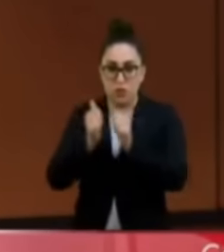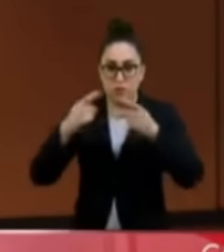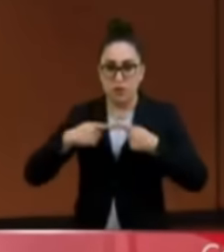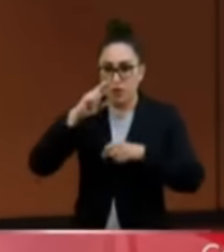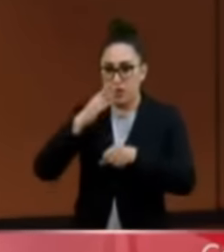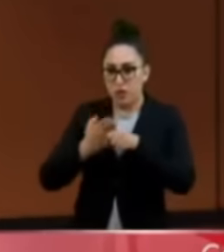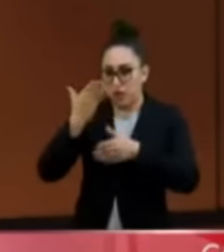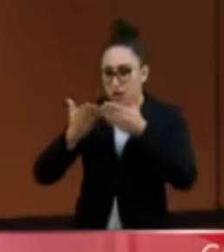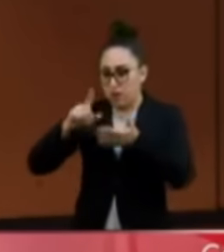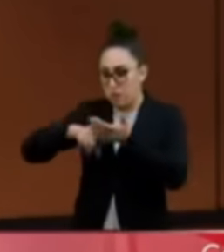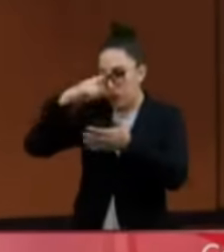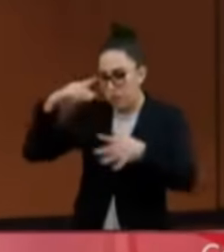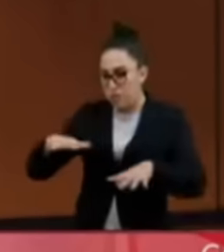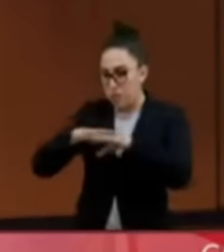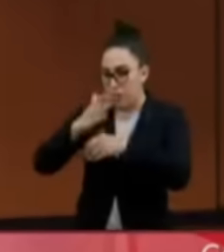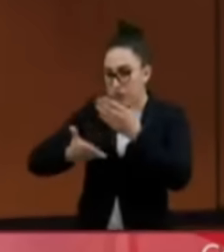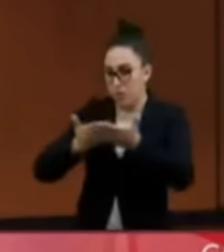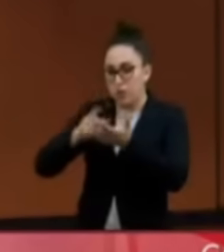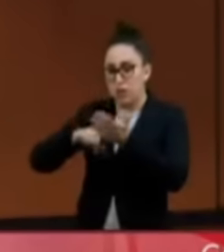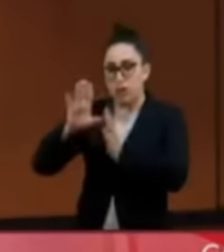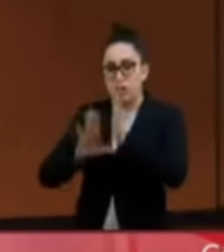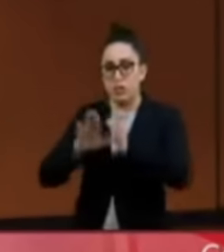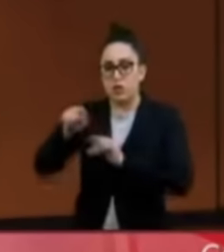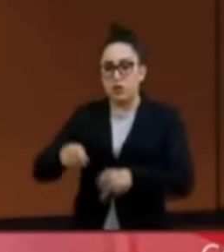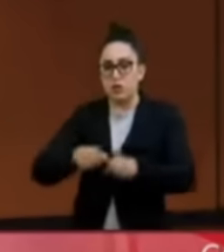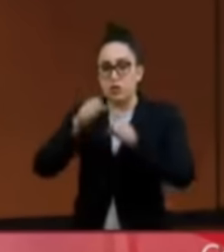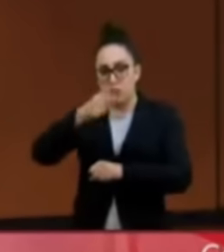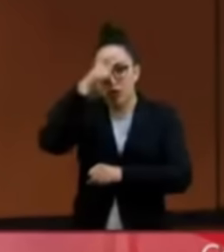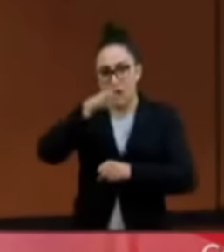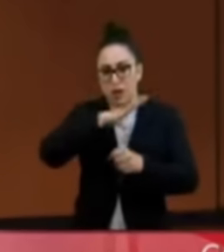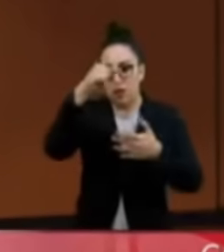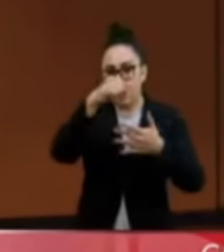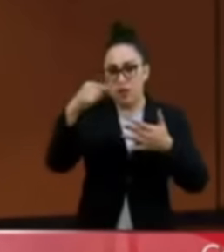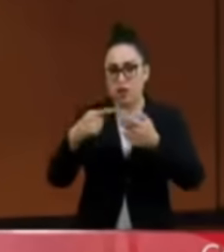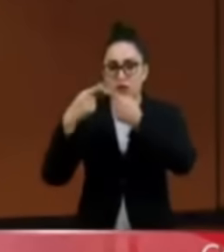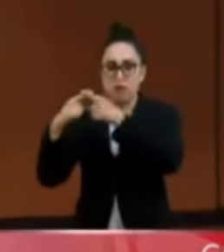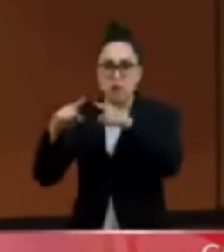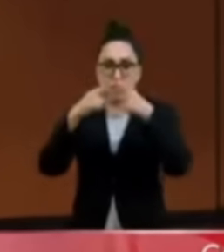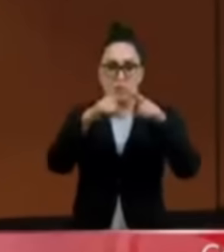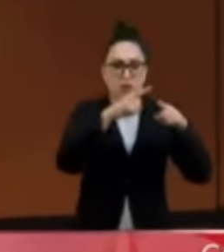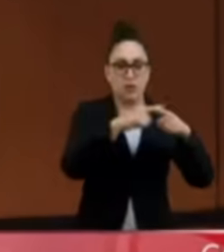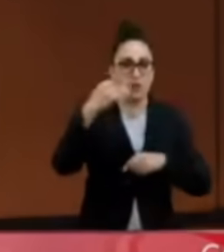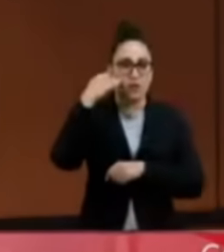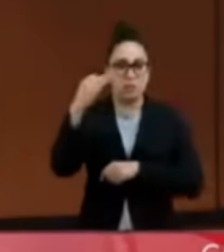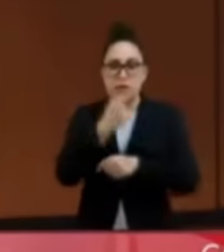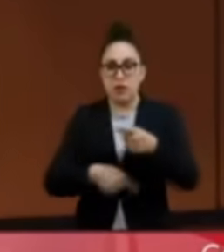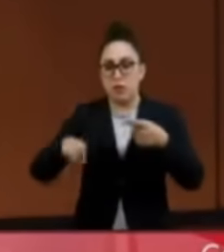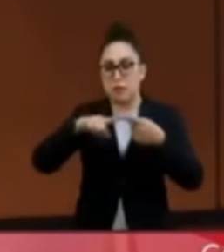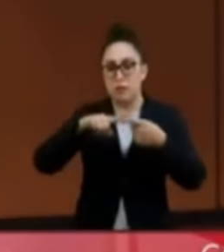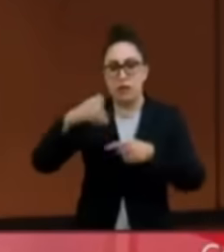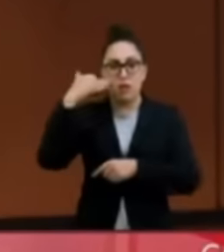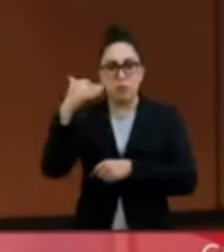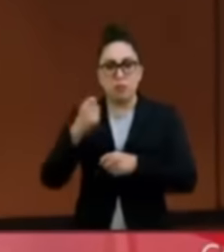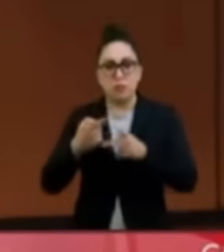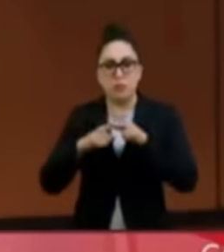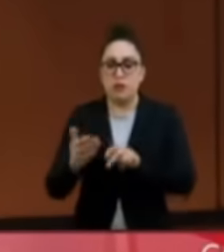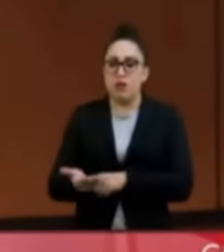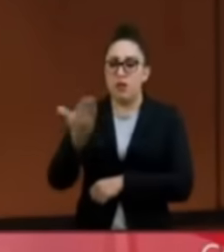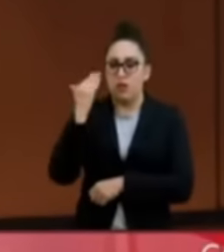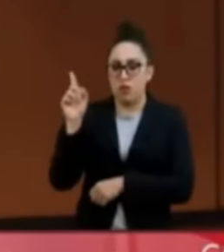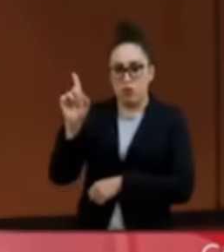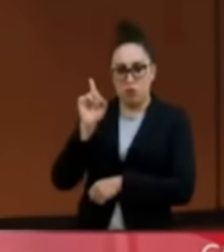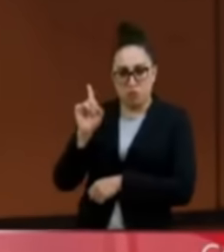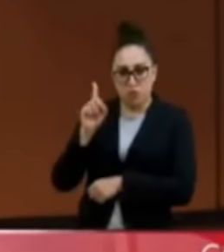órgano revisor de la Constitución, se habrá percatado que se compone de varias fases. Una de las fases fue la que ocurrió este pasado